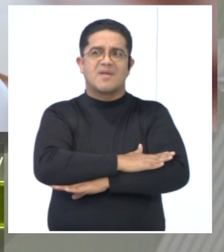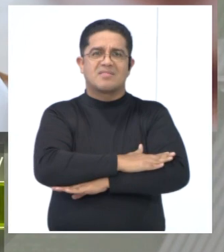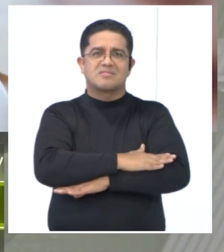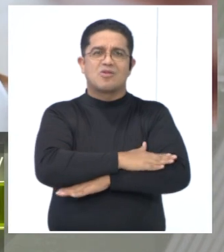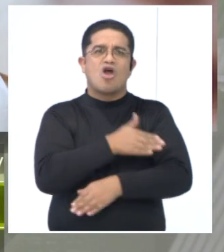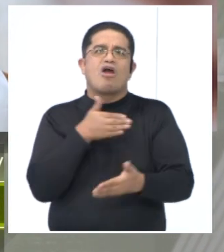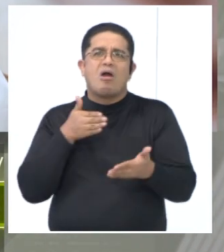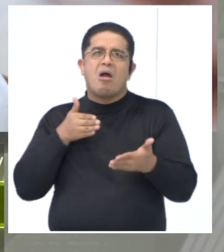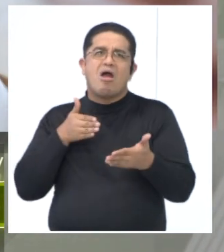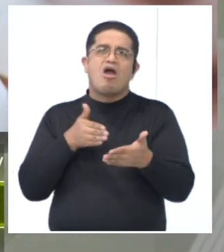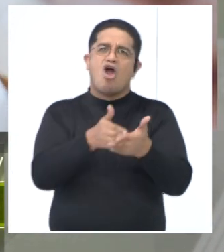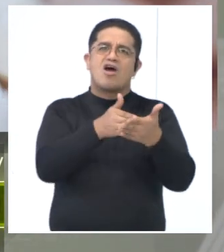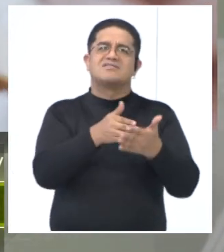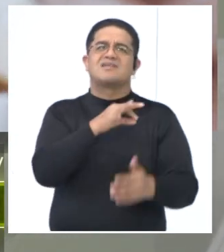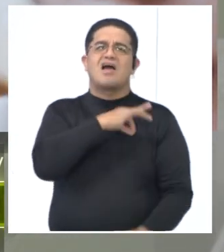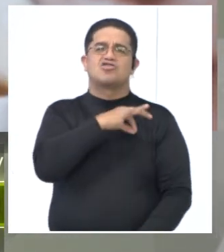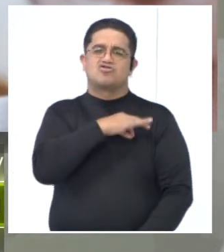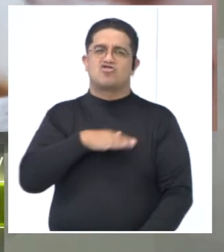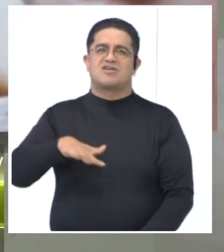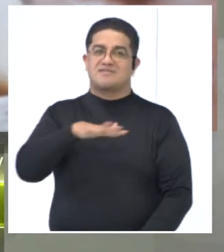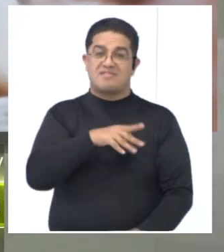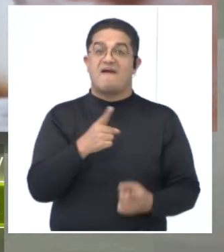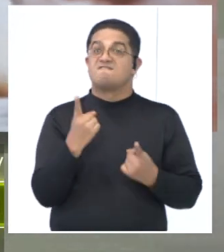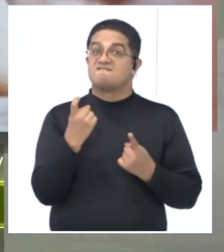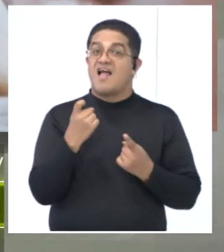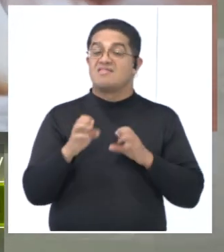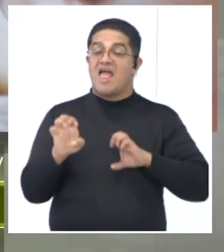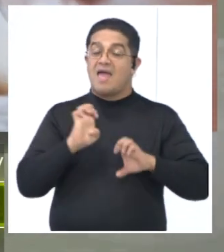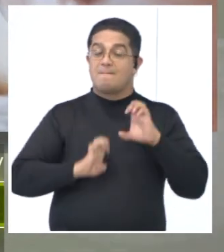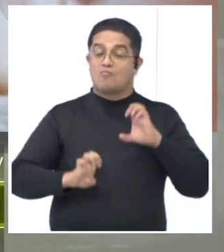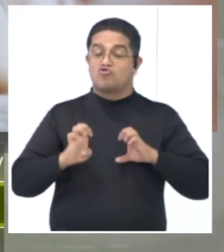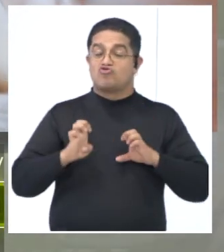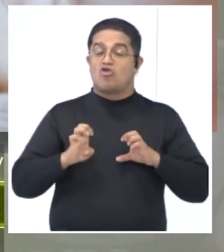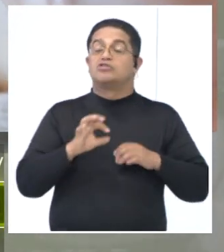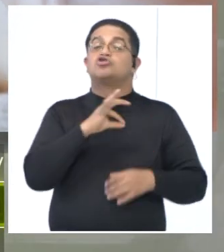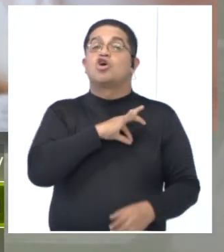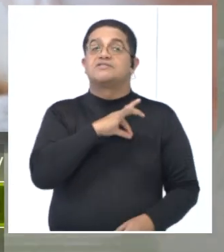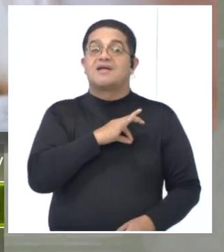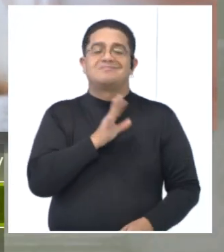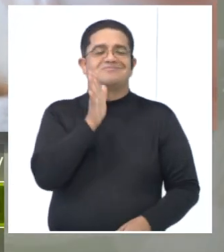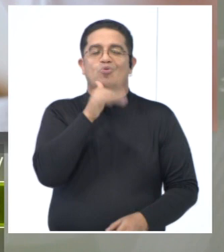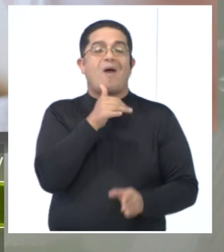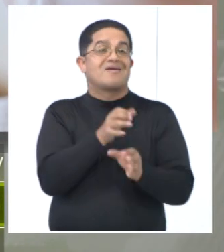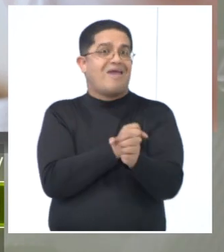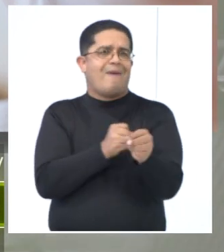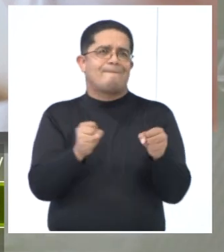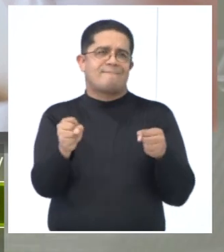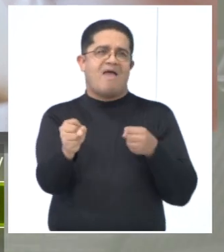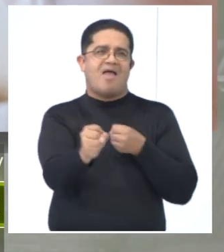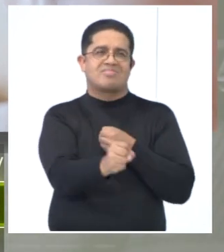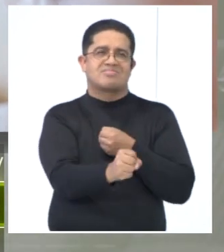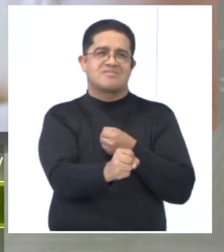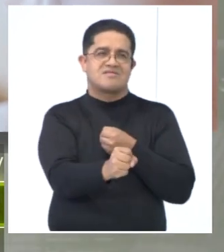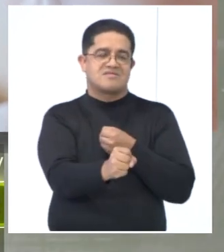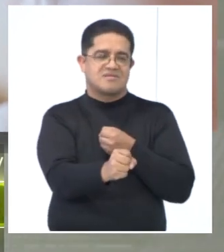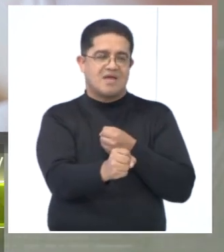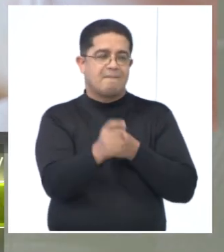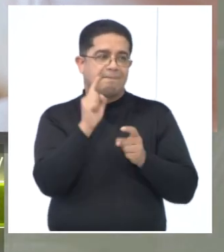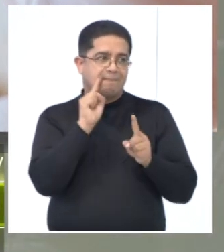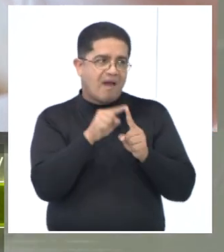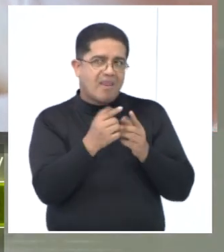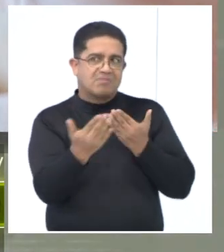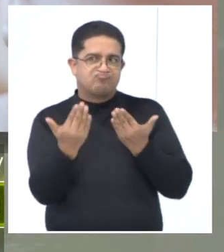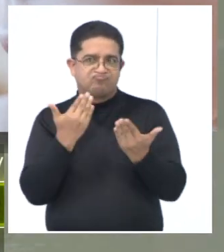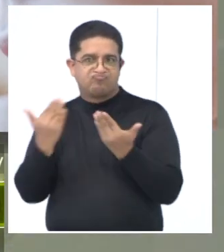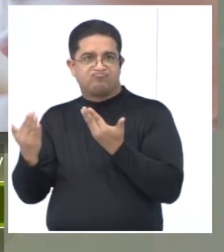decir, faltan esas emociones sociales, como diría yo, esa falta de empatía o emociones que nos ayuden a convivir con los